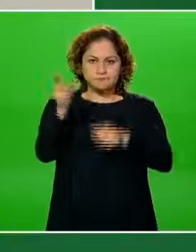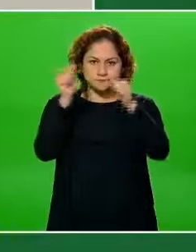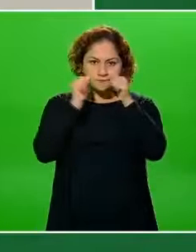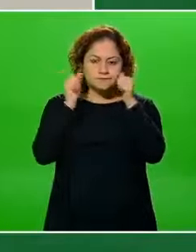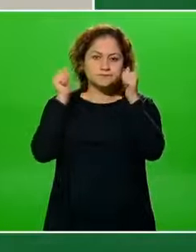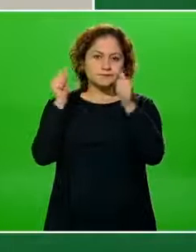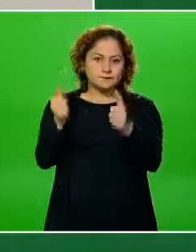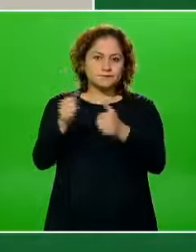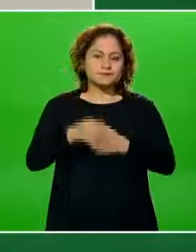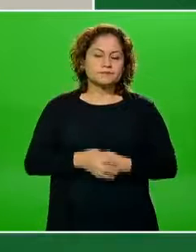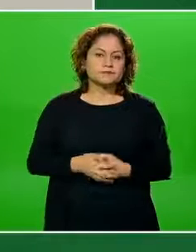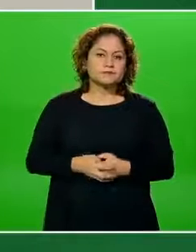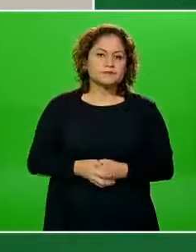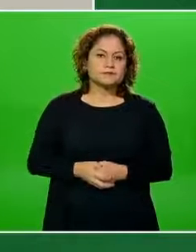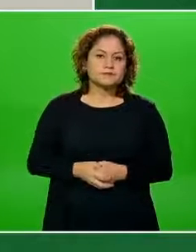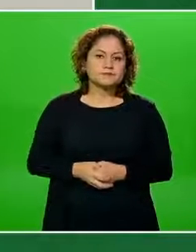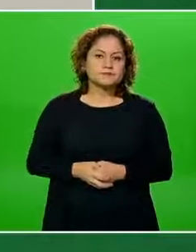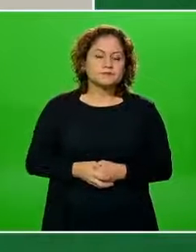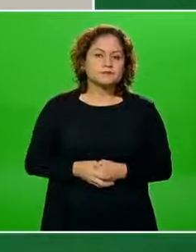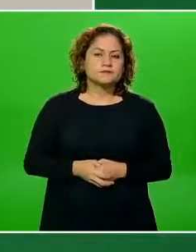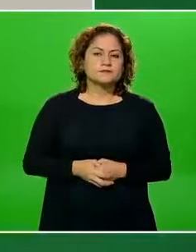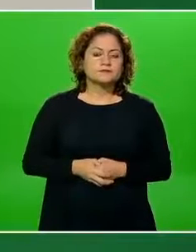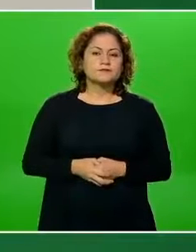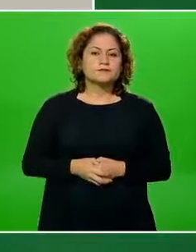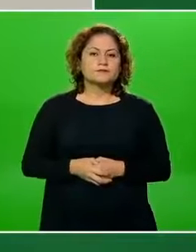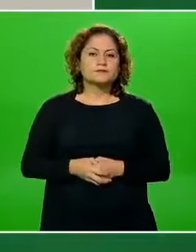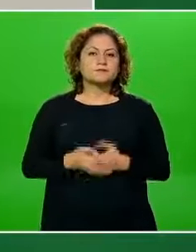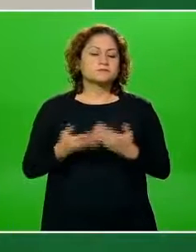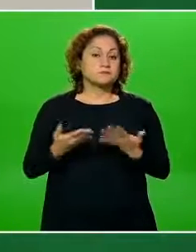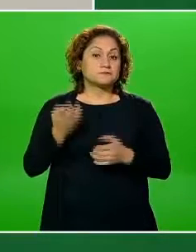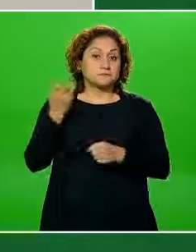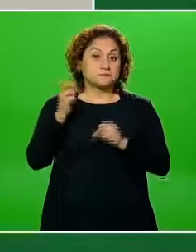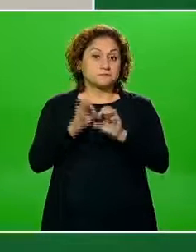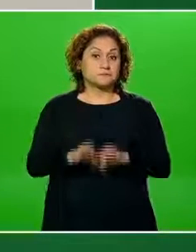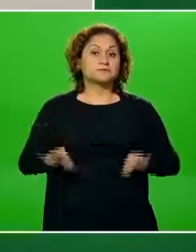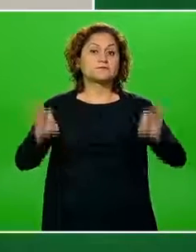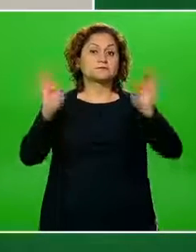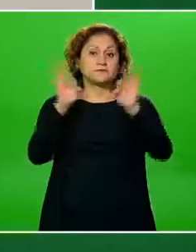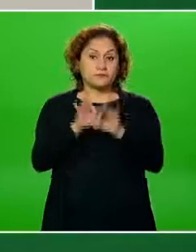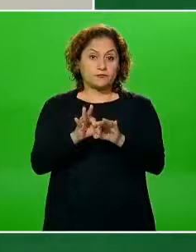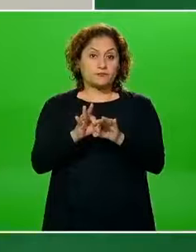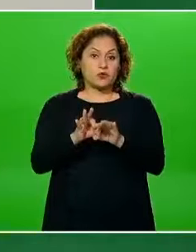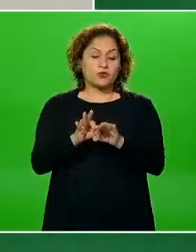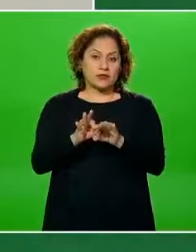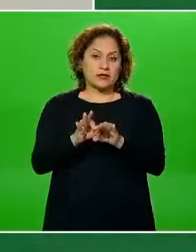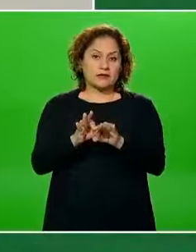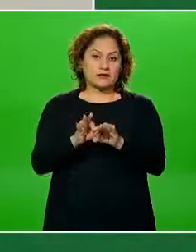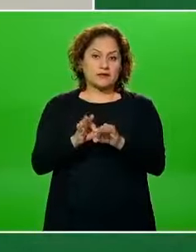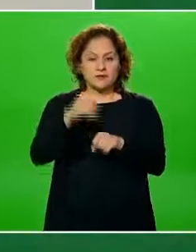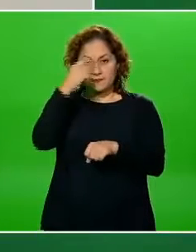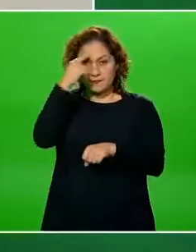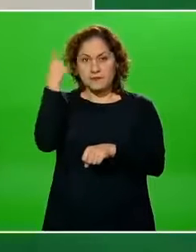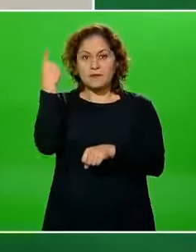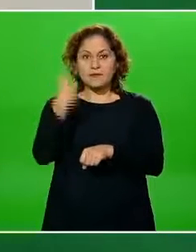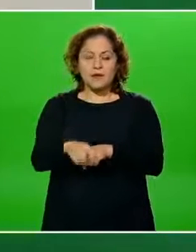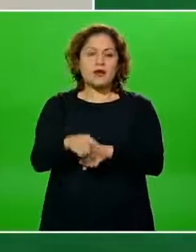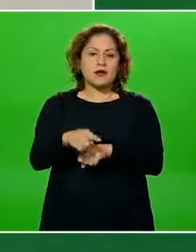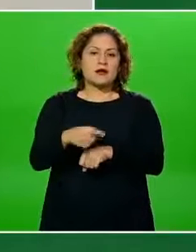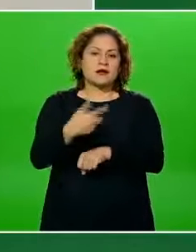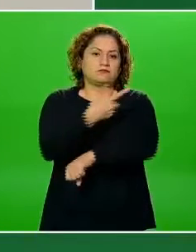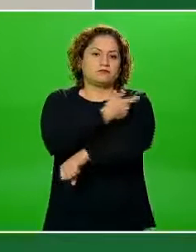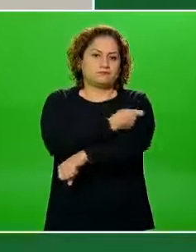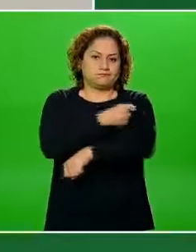además es normal en un biológico, en una vacuna como es la de COVID-19. Veamos la